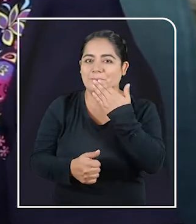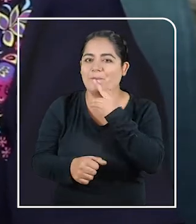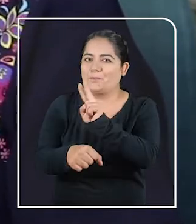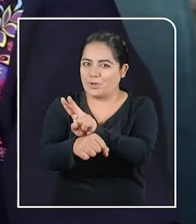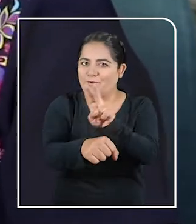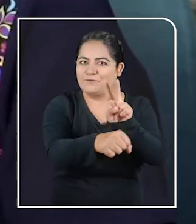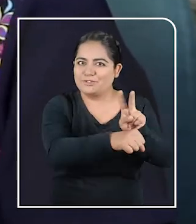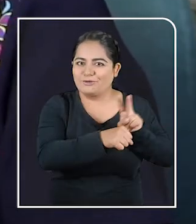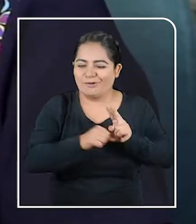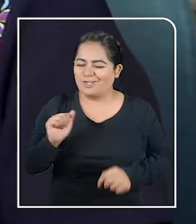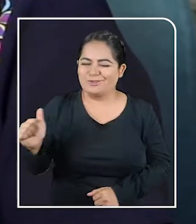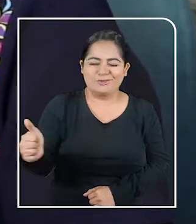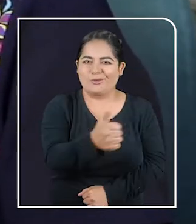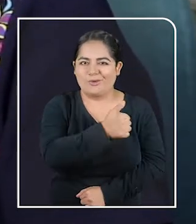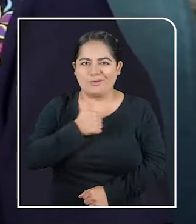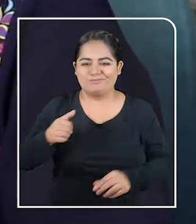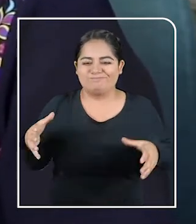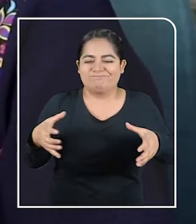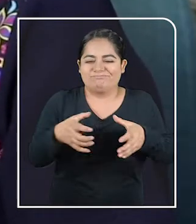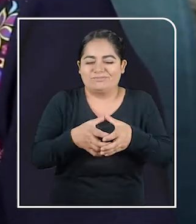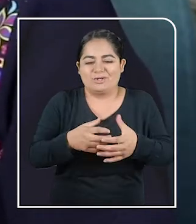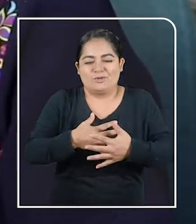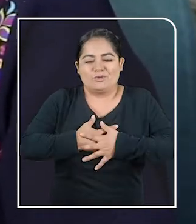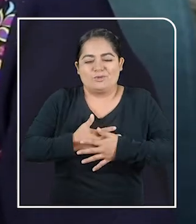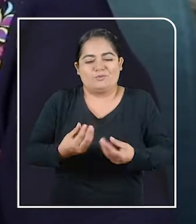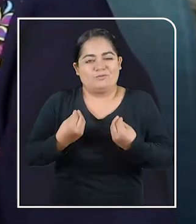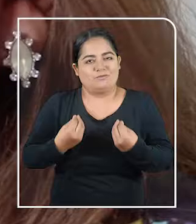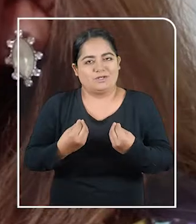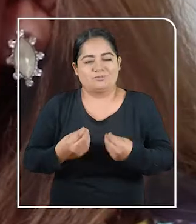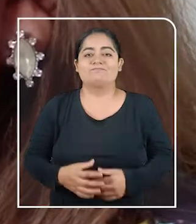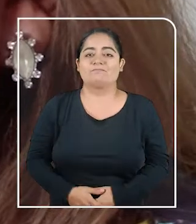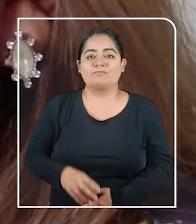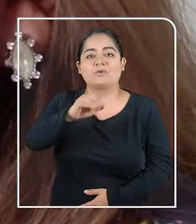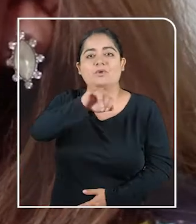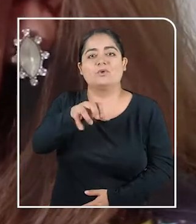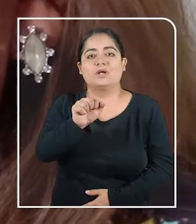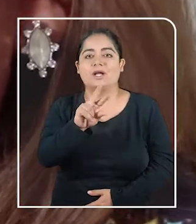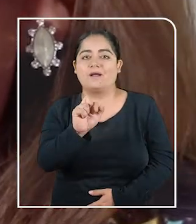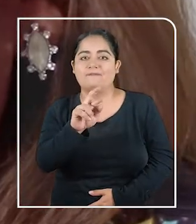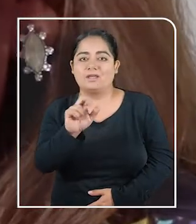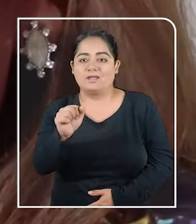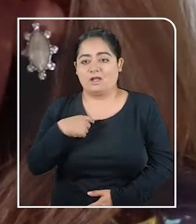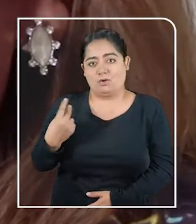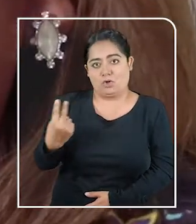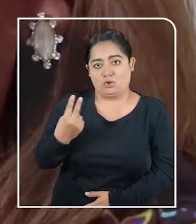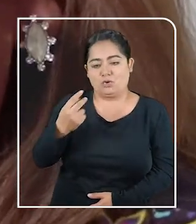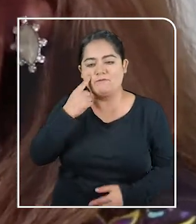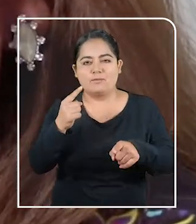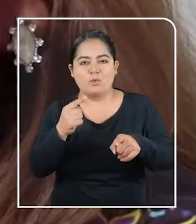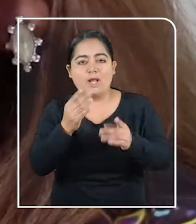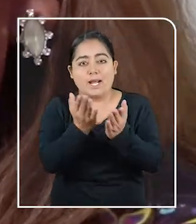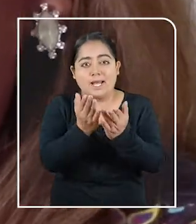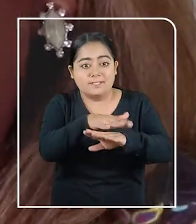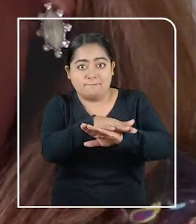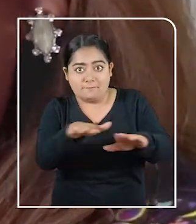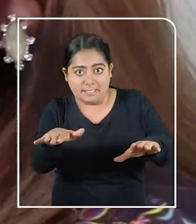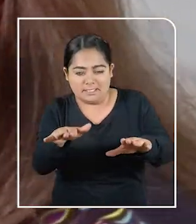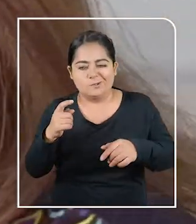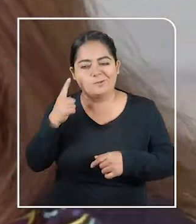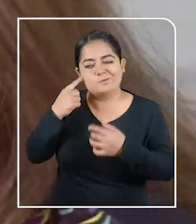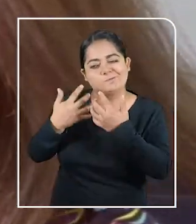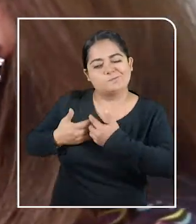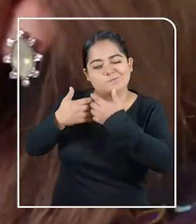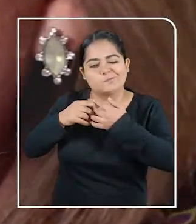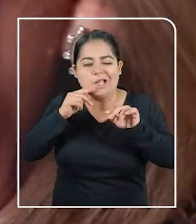con quienes trabajamos en esa oportunidad. Con Javiera, bueno, fuimos analizando después de cada clase para ver